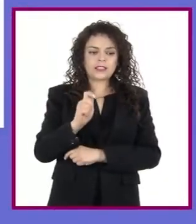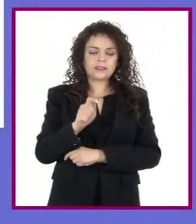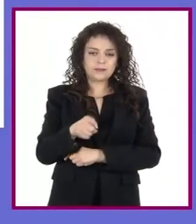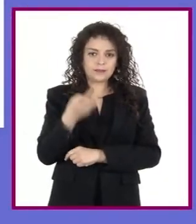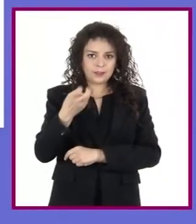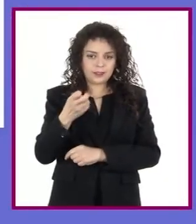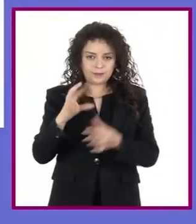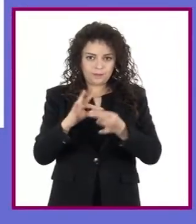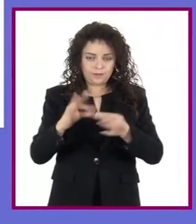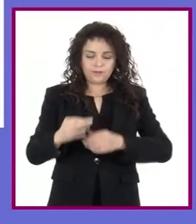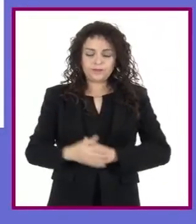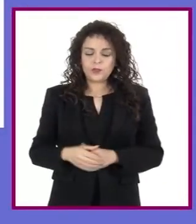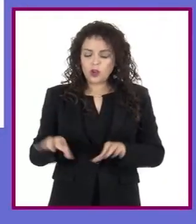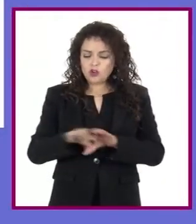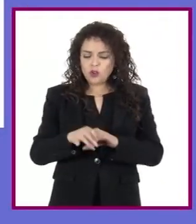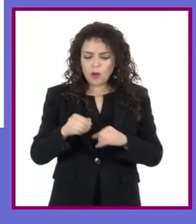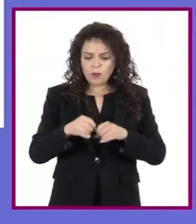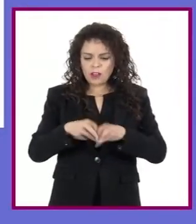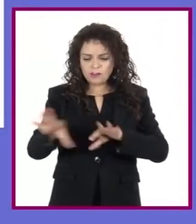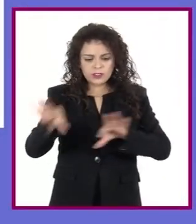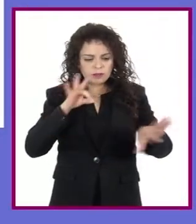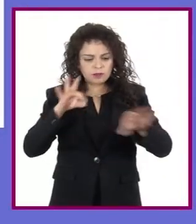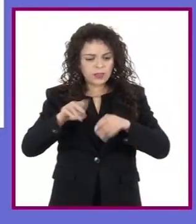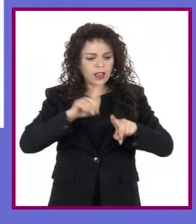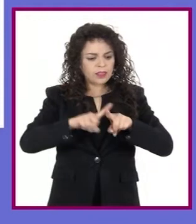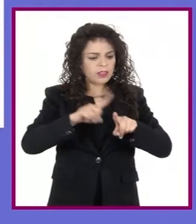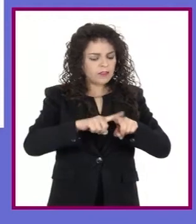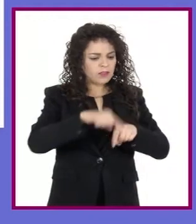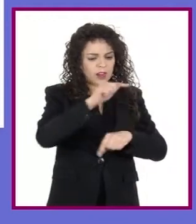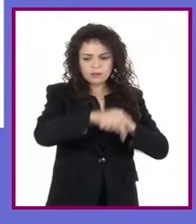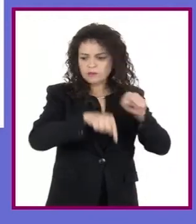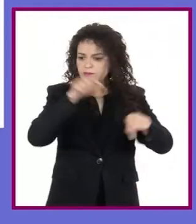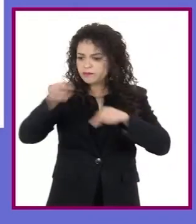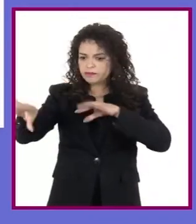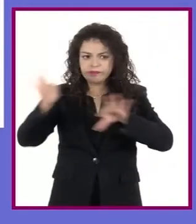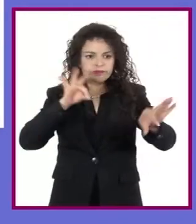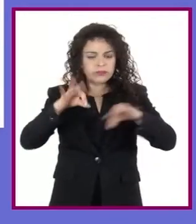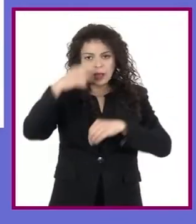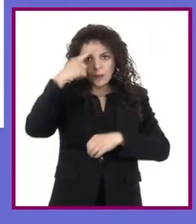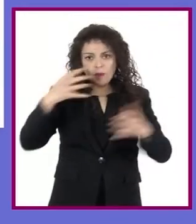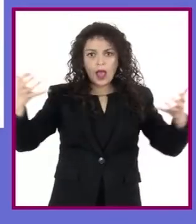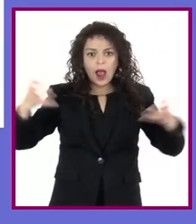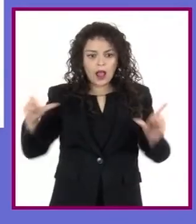¿Cómo seleccionar la información de diversas fuentes para generar un resumen?